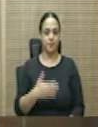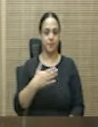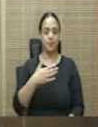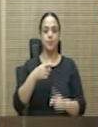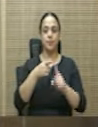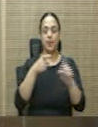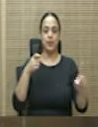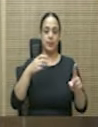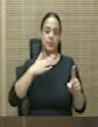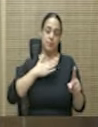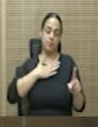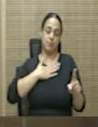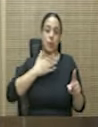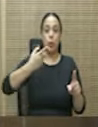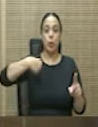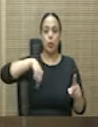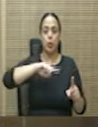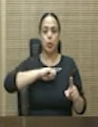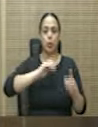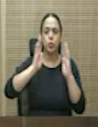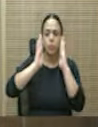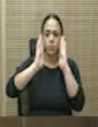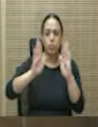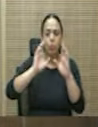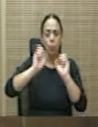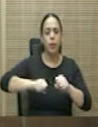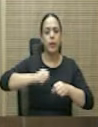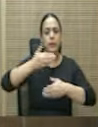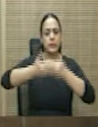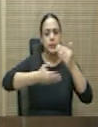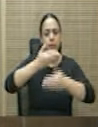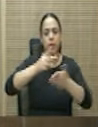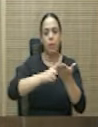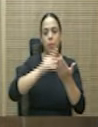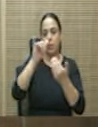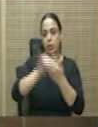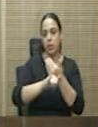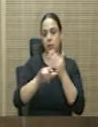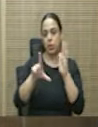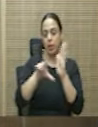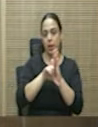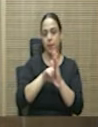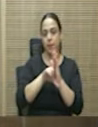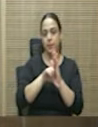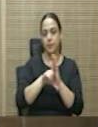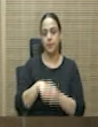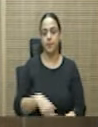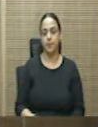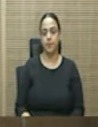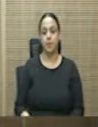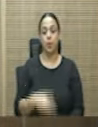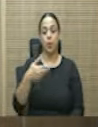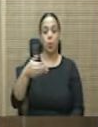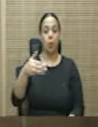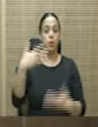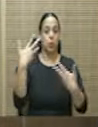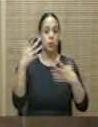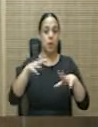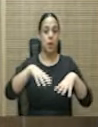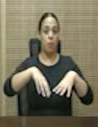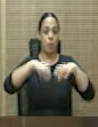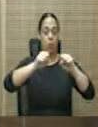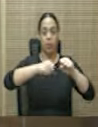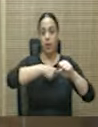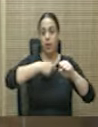estaremos atentos para sacar adelante el proyecto de ley una vez que el poder ejecutivo realiza los estudios